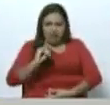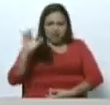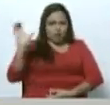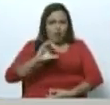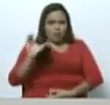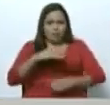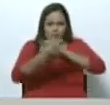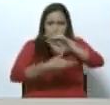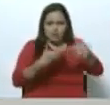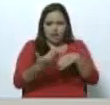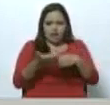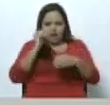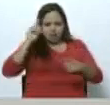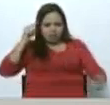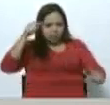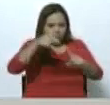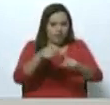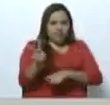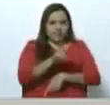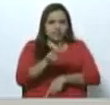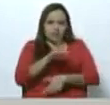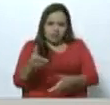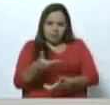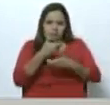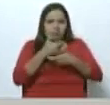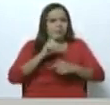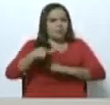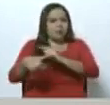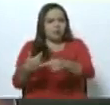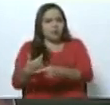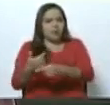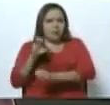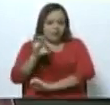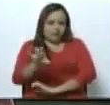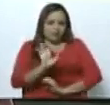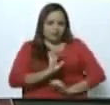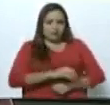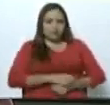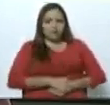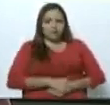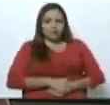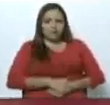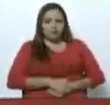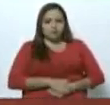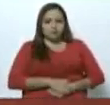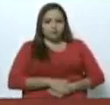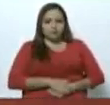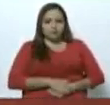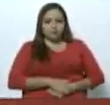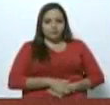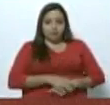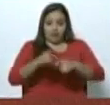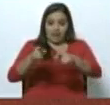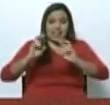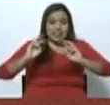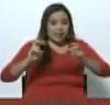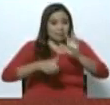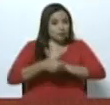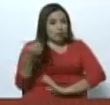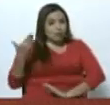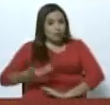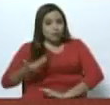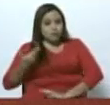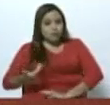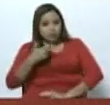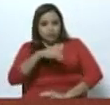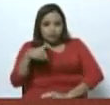Se concentraron en Venezuela, que los acogió como país. Bueno, ese es el tema fundamental. Nos